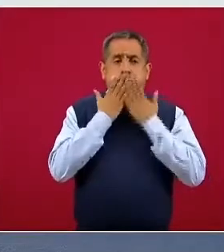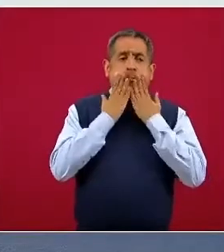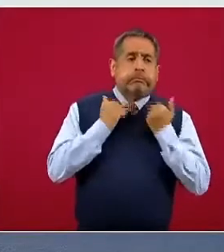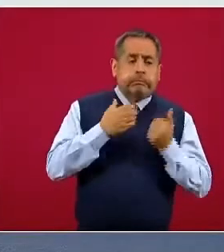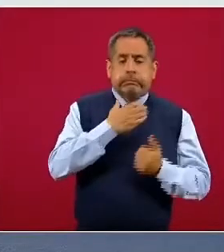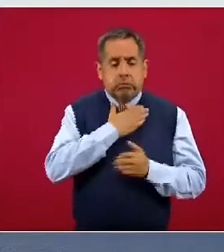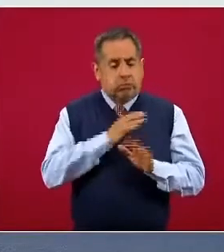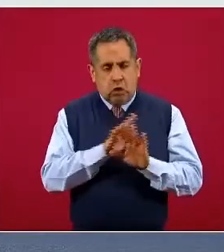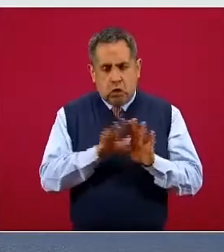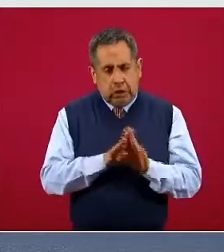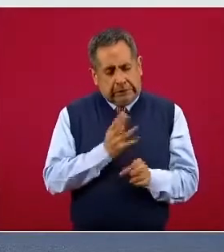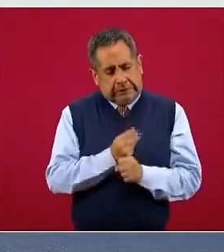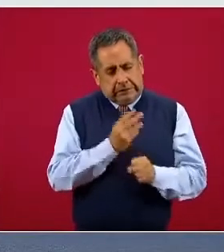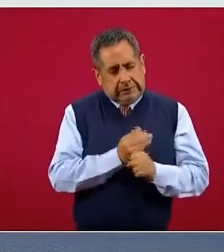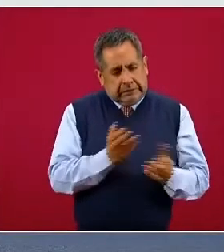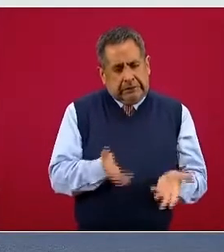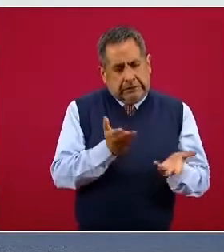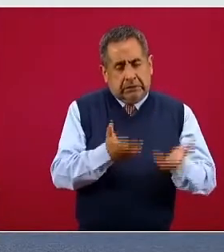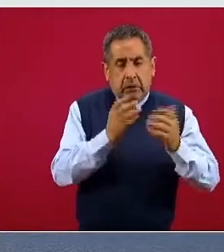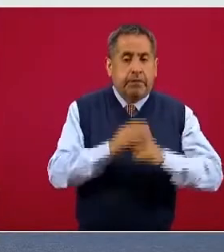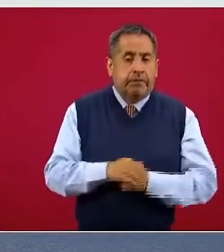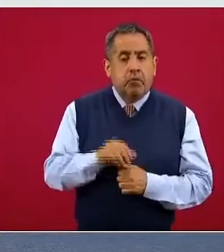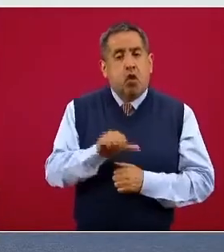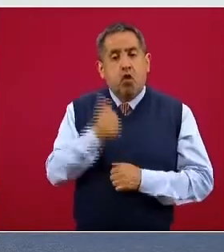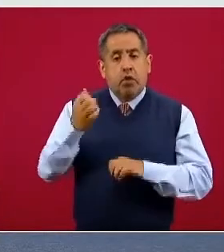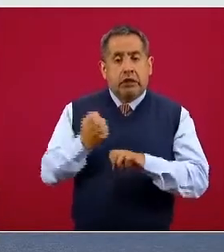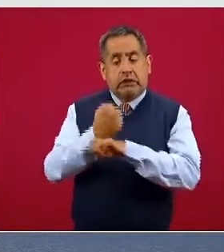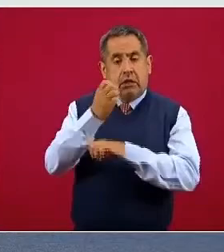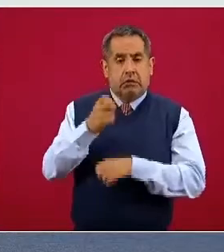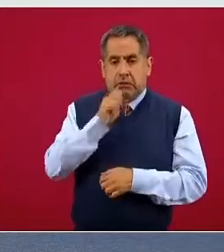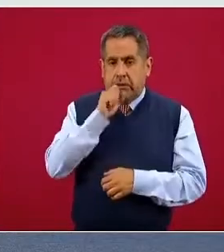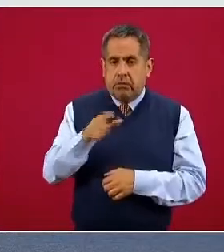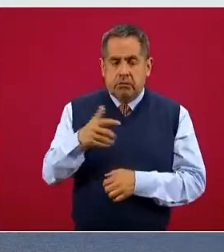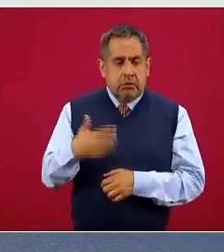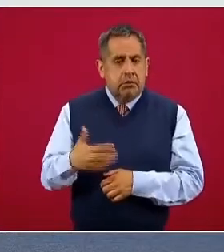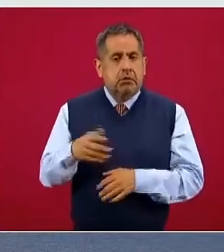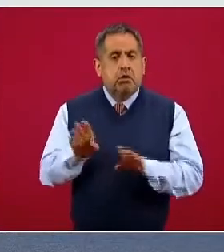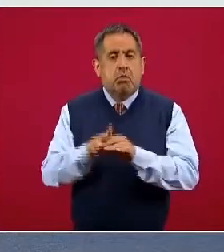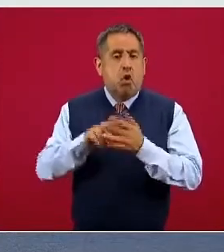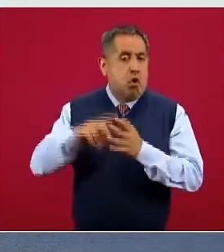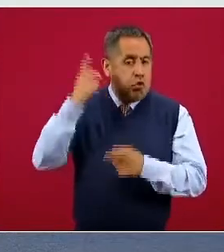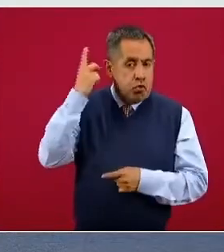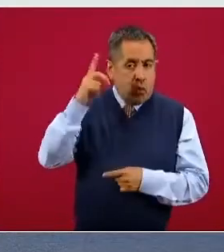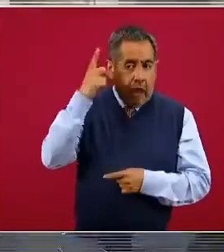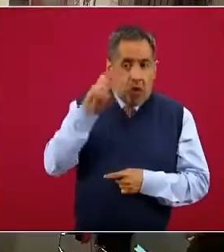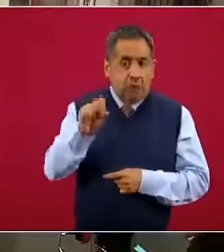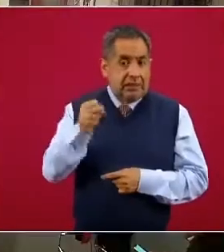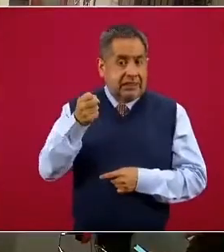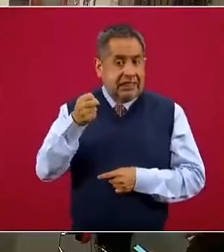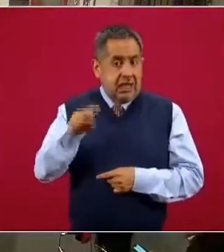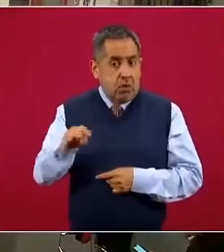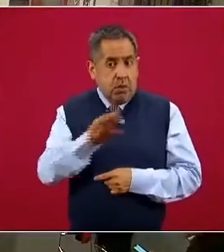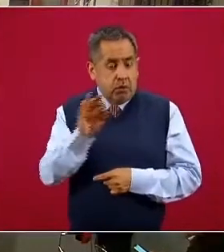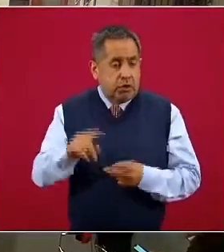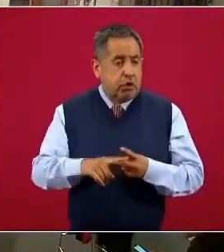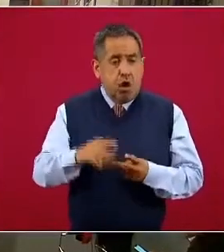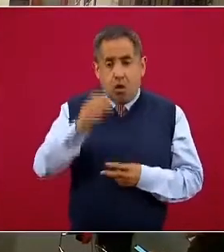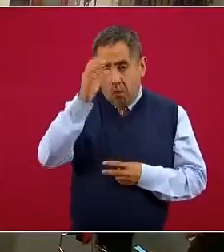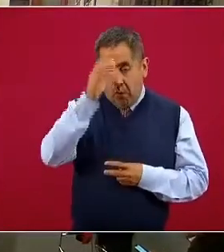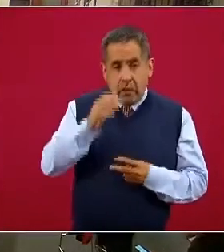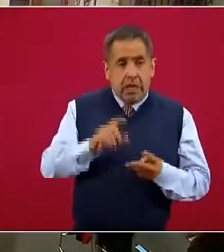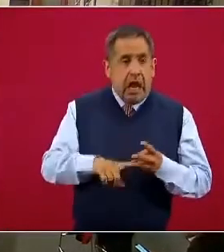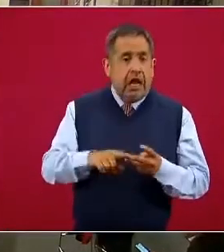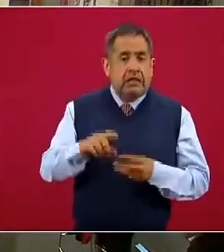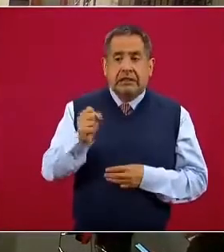saturación mayor. Otros estados que también tienen importante ocupación son Durango con un 69%, Coahuila con